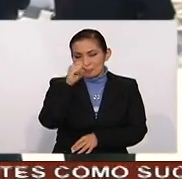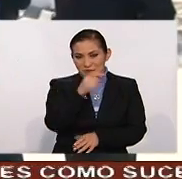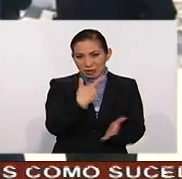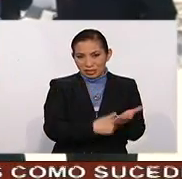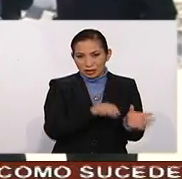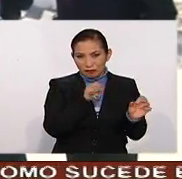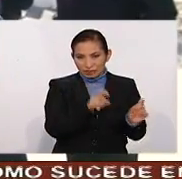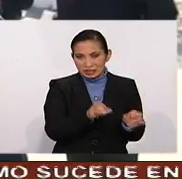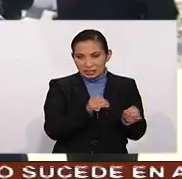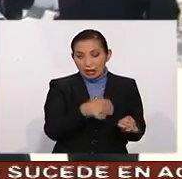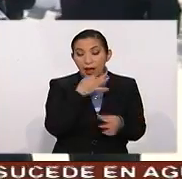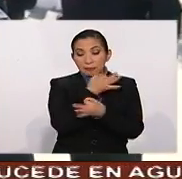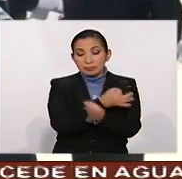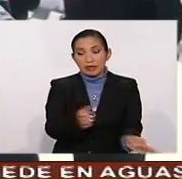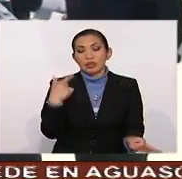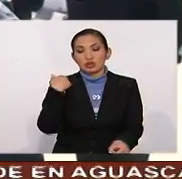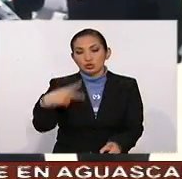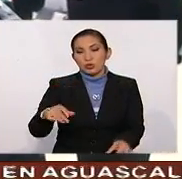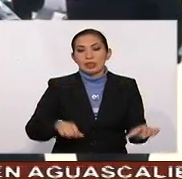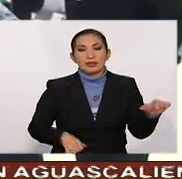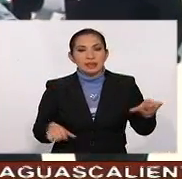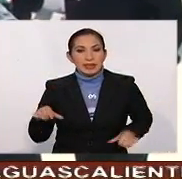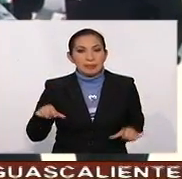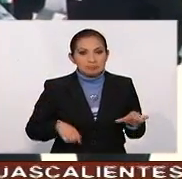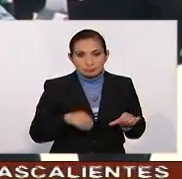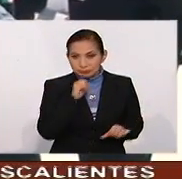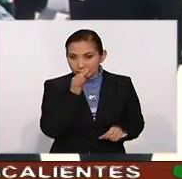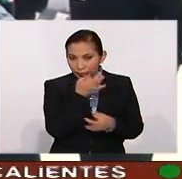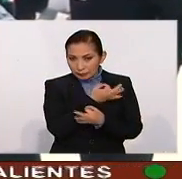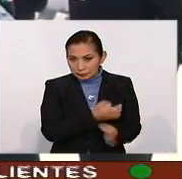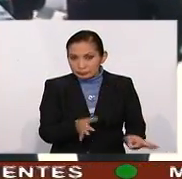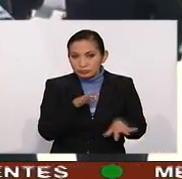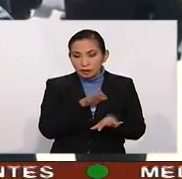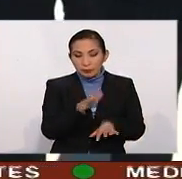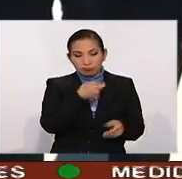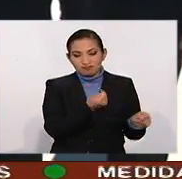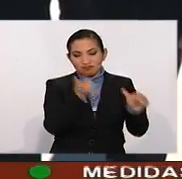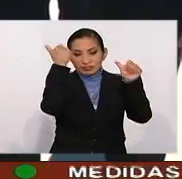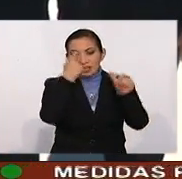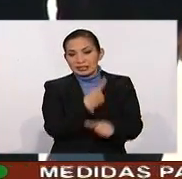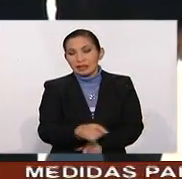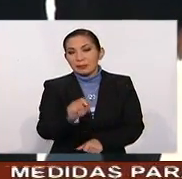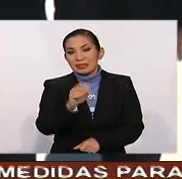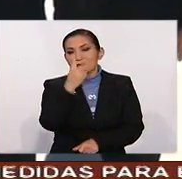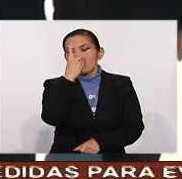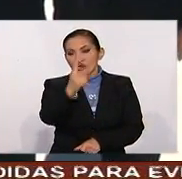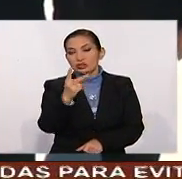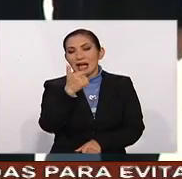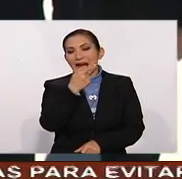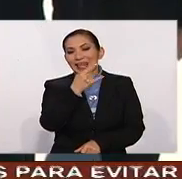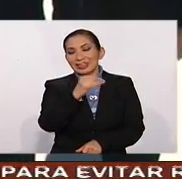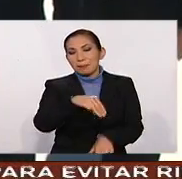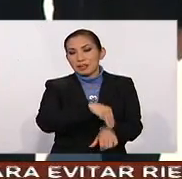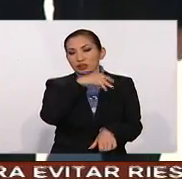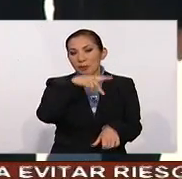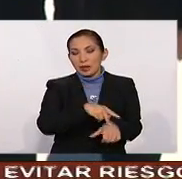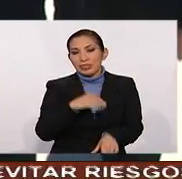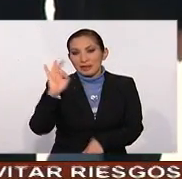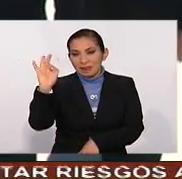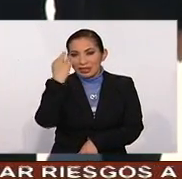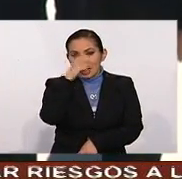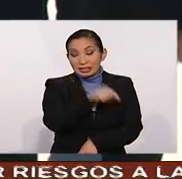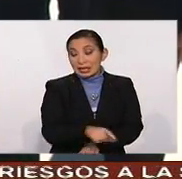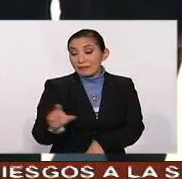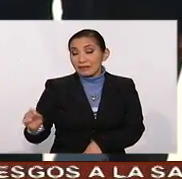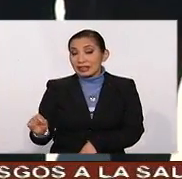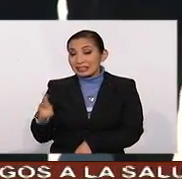al presentar su informe de actividades. Asimismo, informó sobre el despido de 122 agentes del Ministerio Público de la Federación y